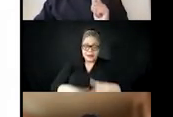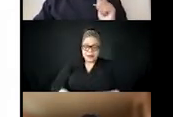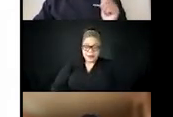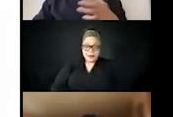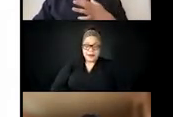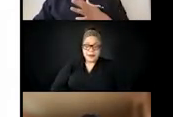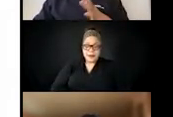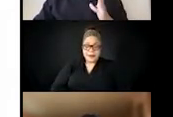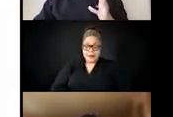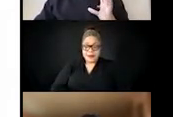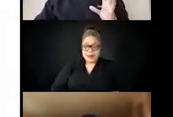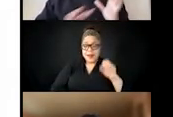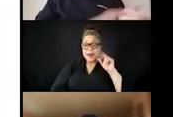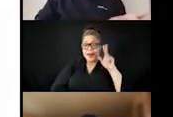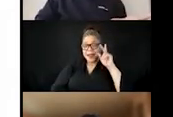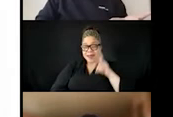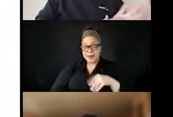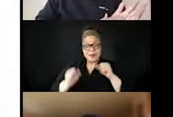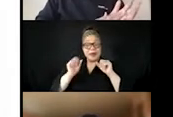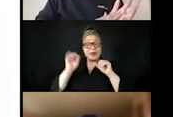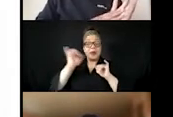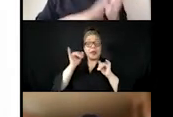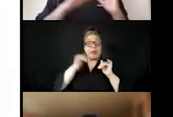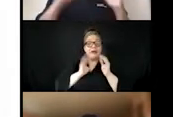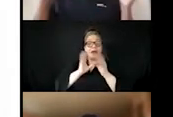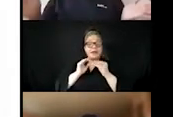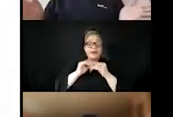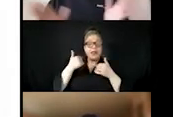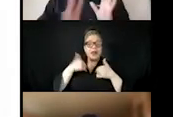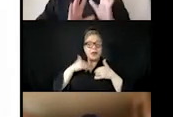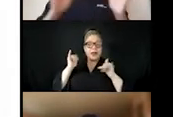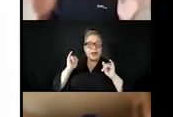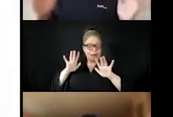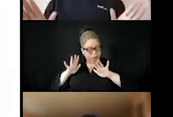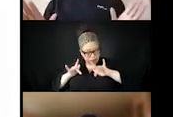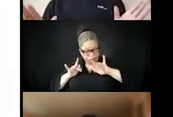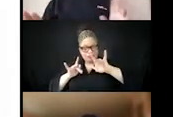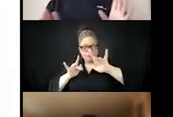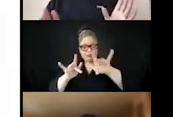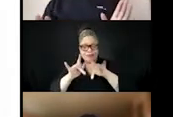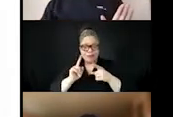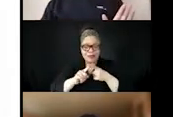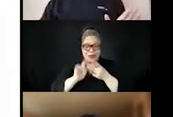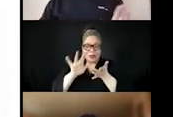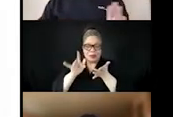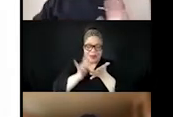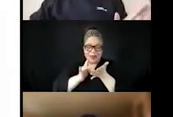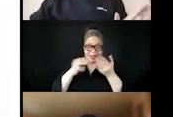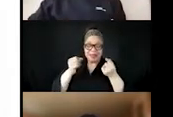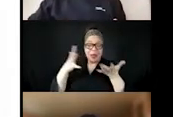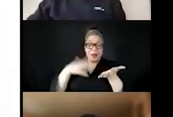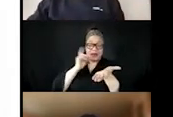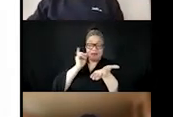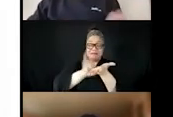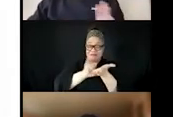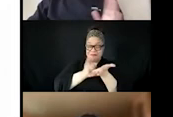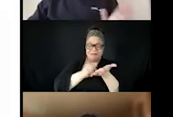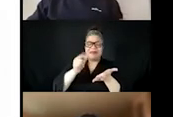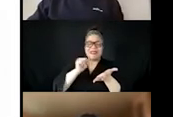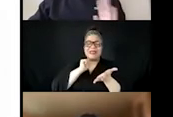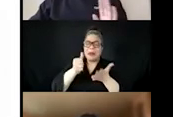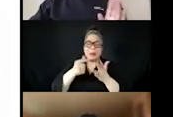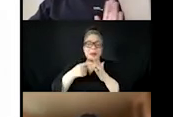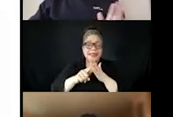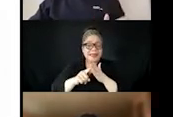a los 50 lo que yo argumentaría que no es el comienzo pero